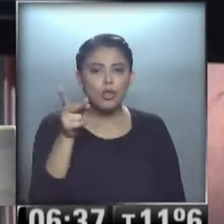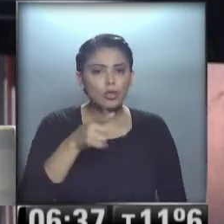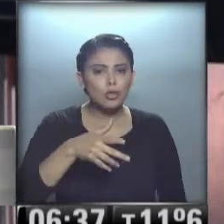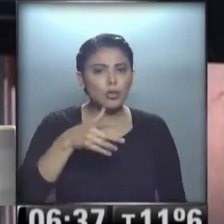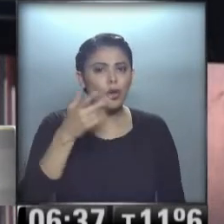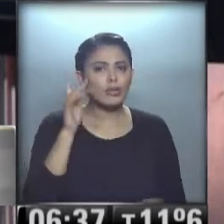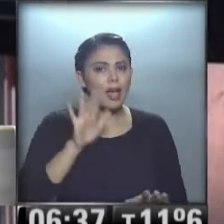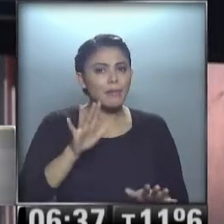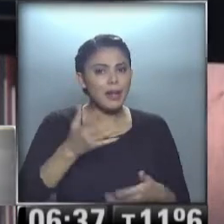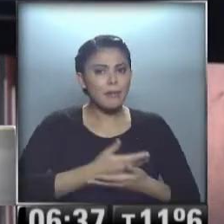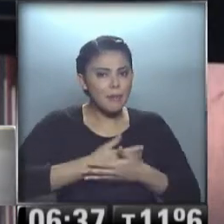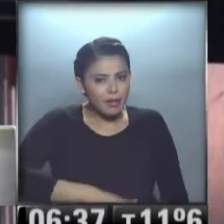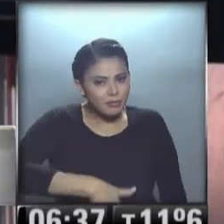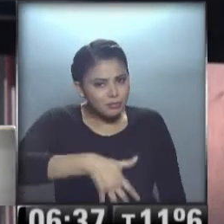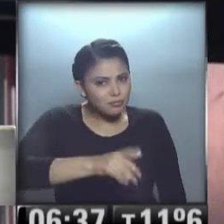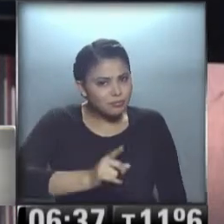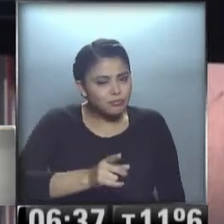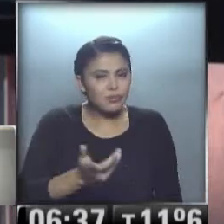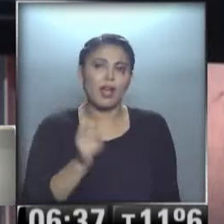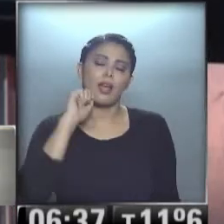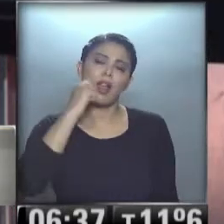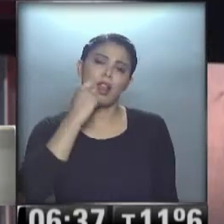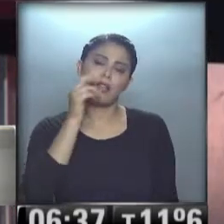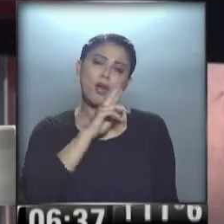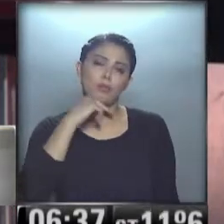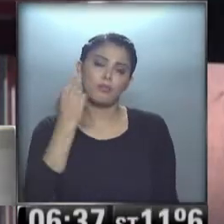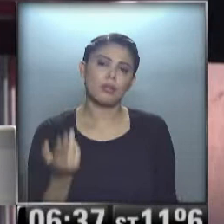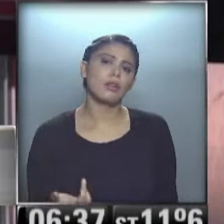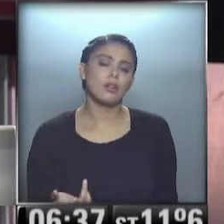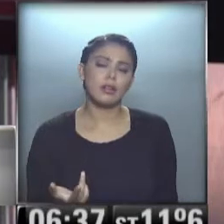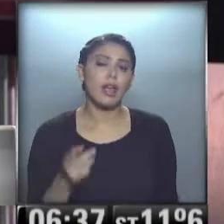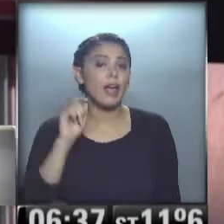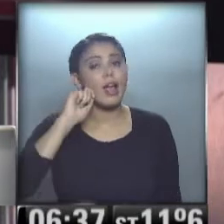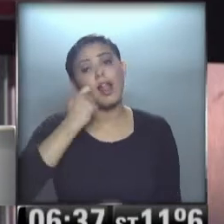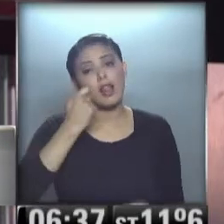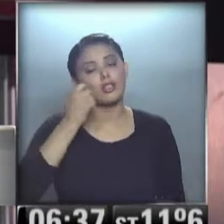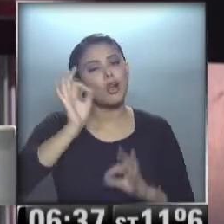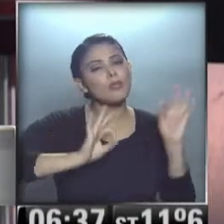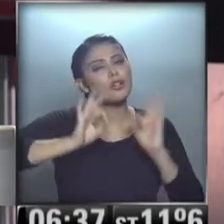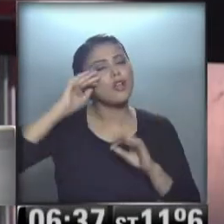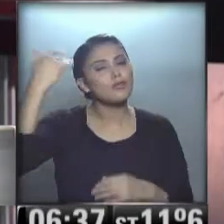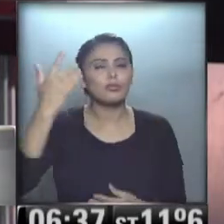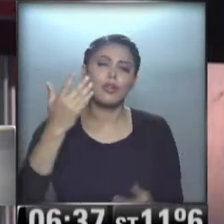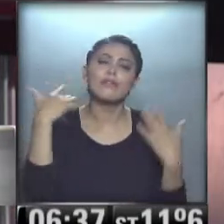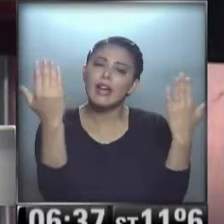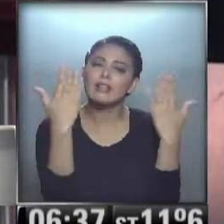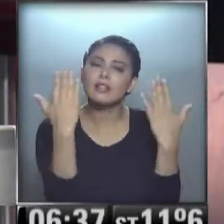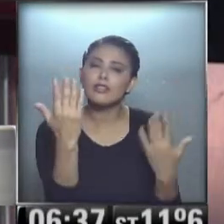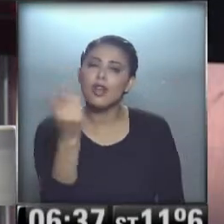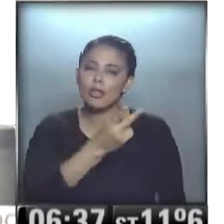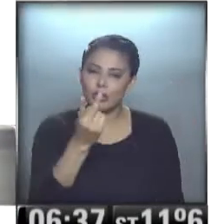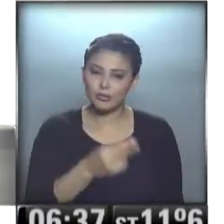qué lindo. Una hija, qué maravilla. Qué lindo proyecto de vida. Felicitaciones a esa